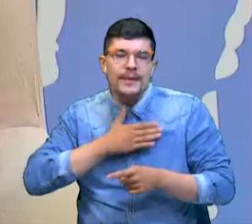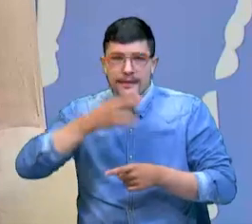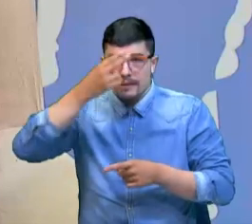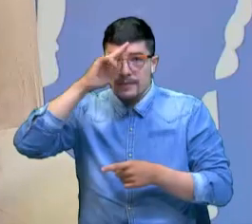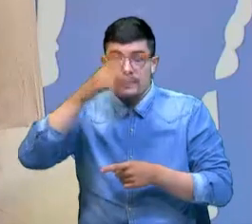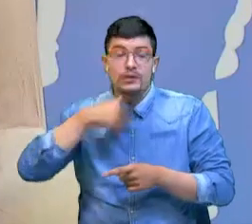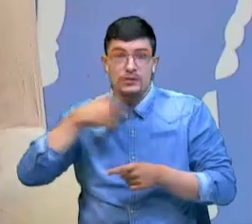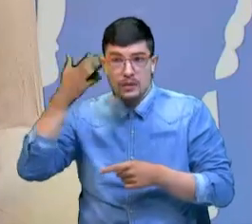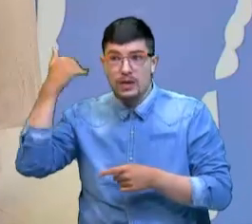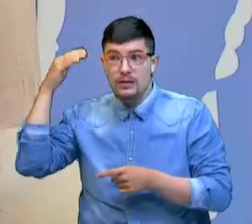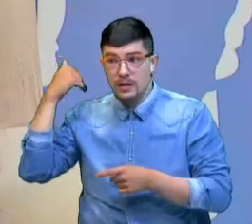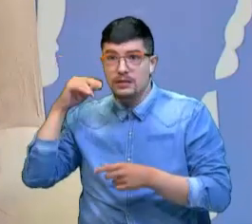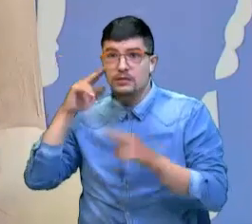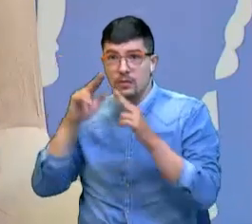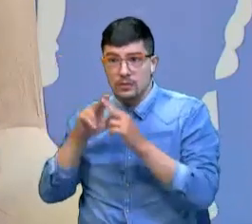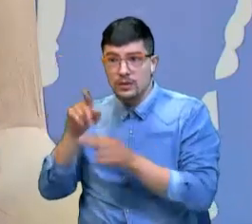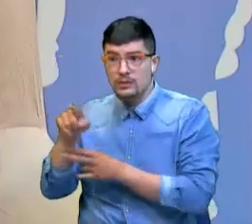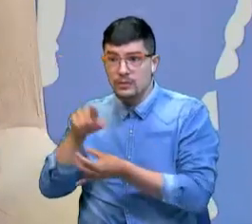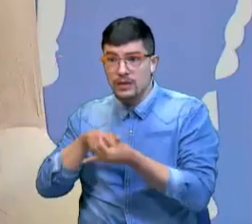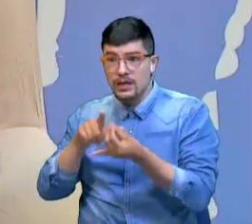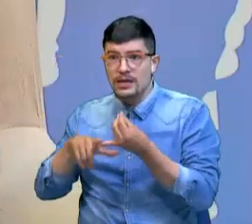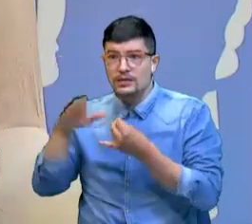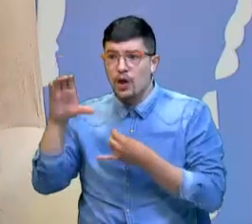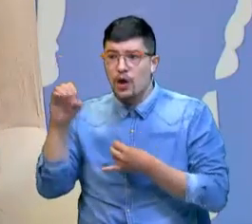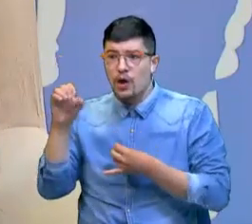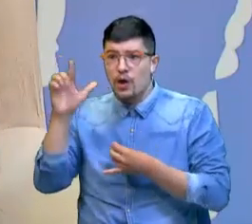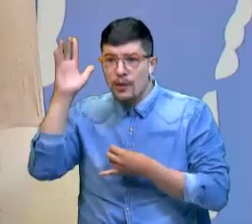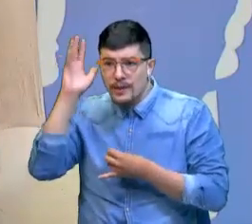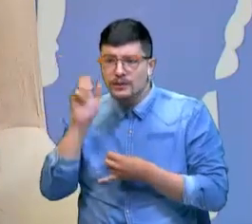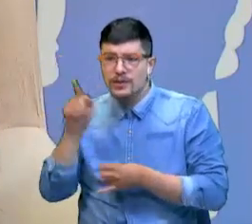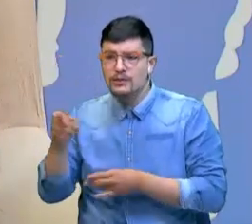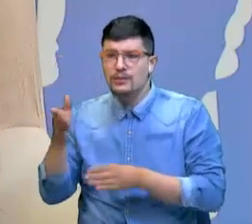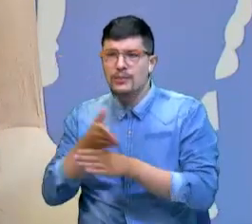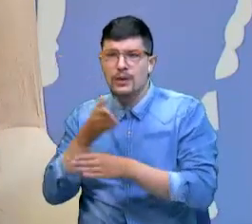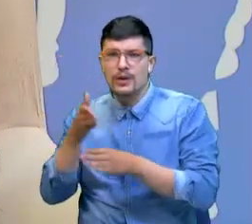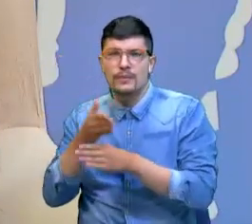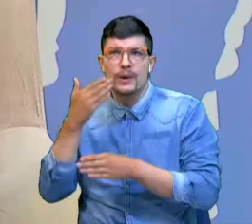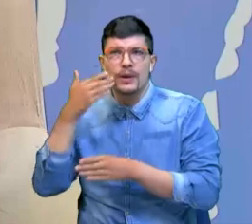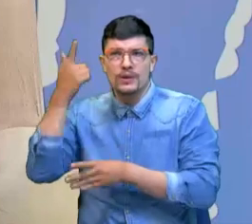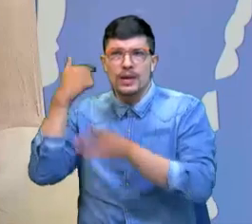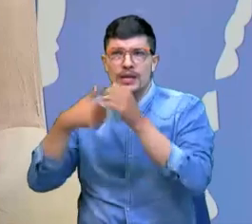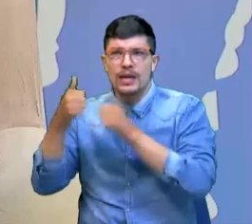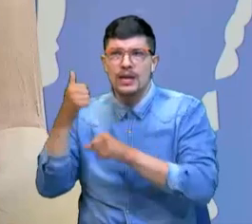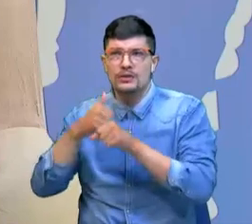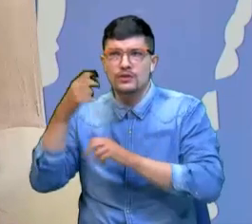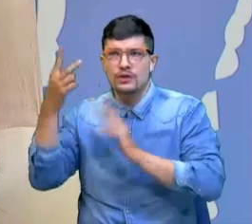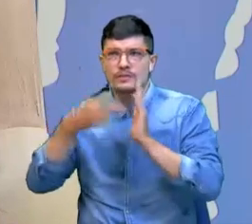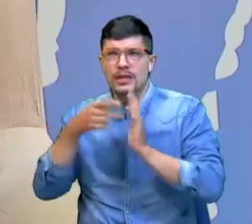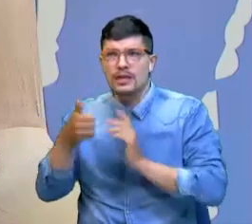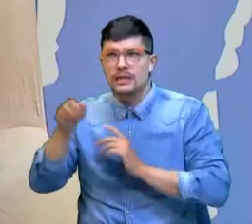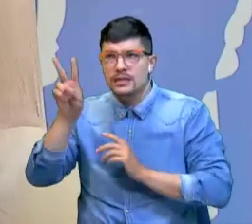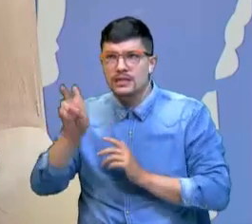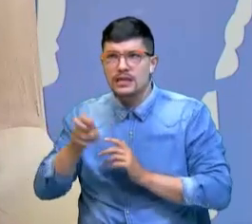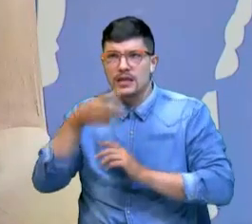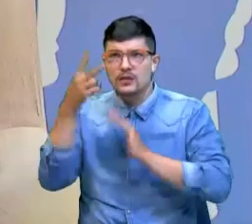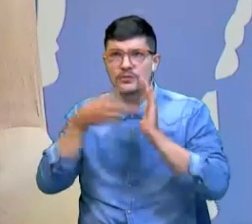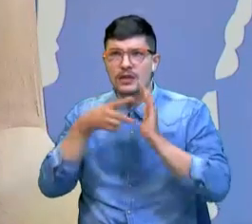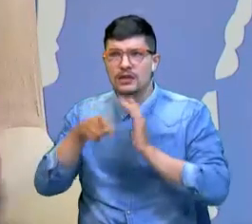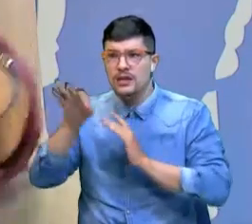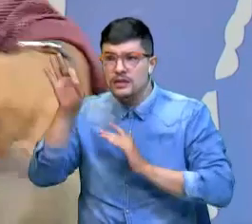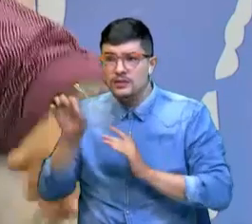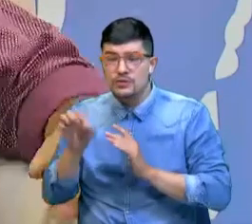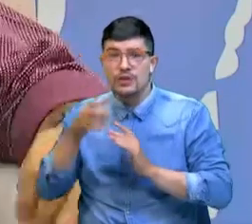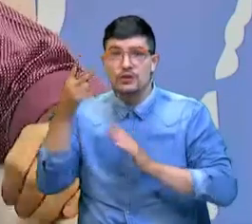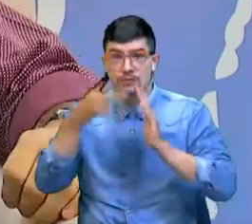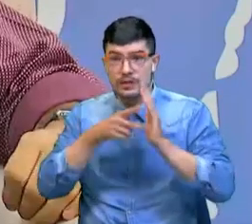casos que conocí, parece que Convenciones tuvo un problema con su software en el 2017, 2018 y 2019,